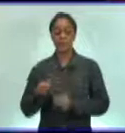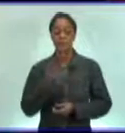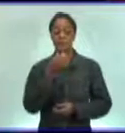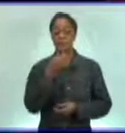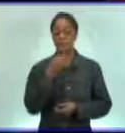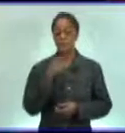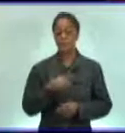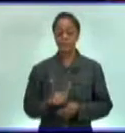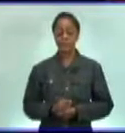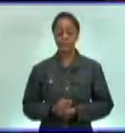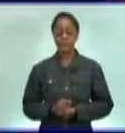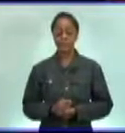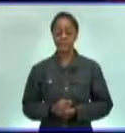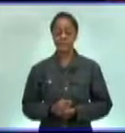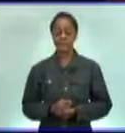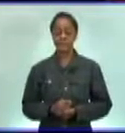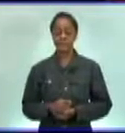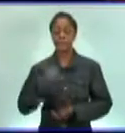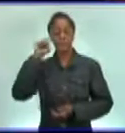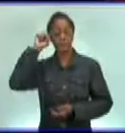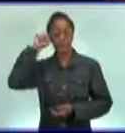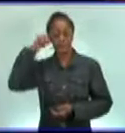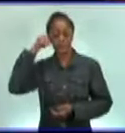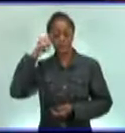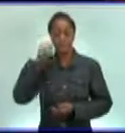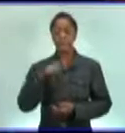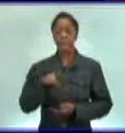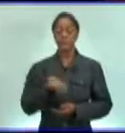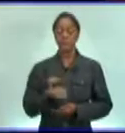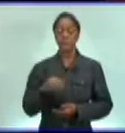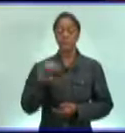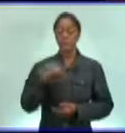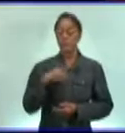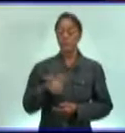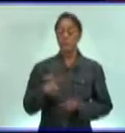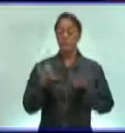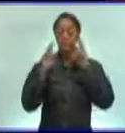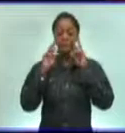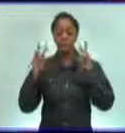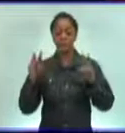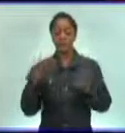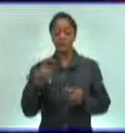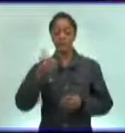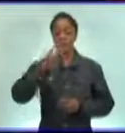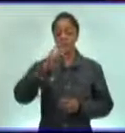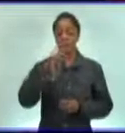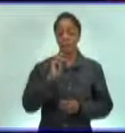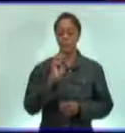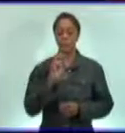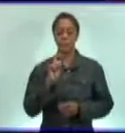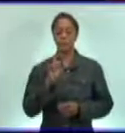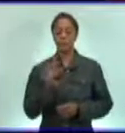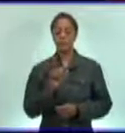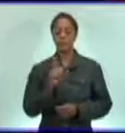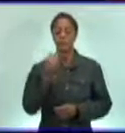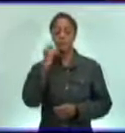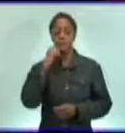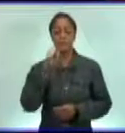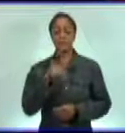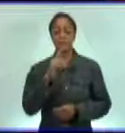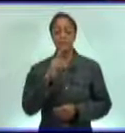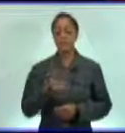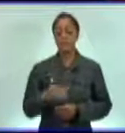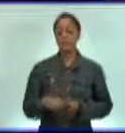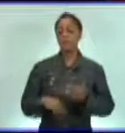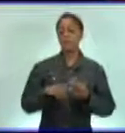o trófica. Aprendieron que existían seres vivos llamados autótrofos, que no eran más que aquellos que elaboraban